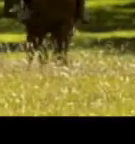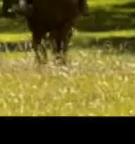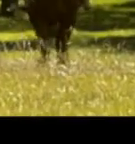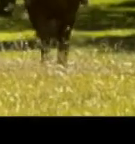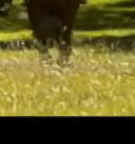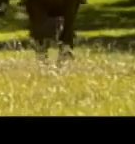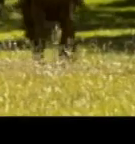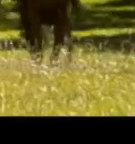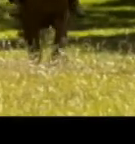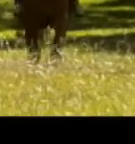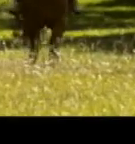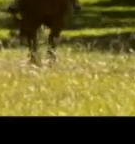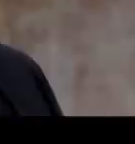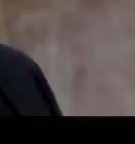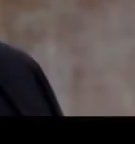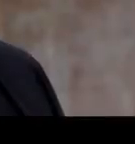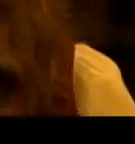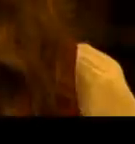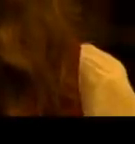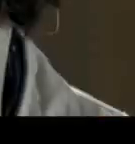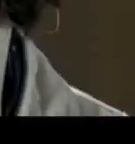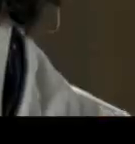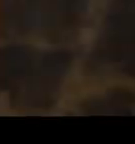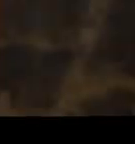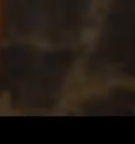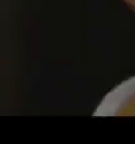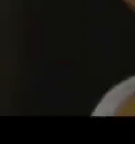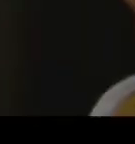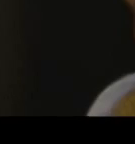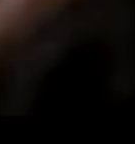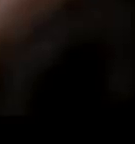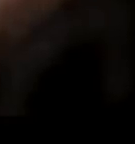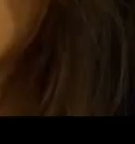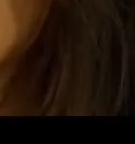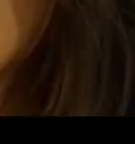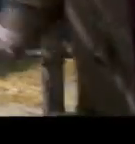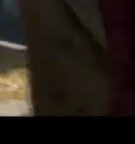TV. Tierra Indomable.